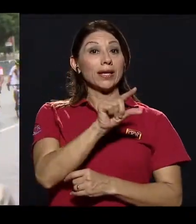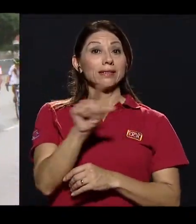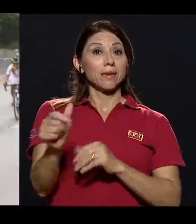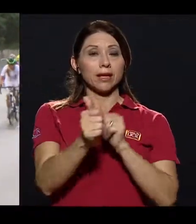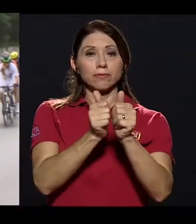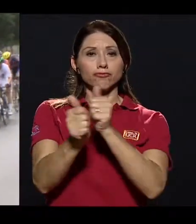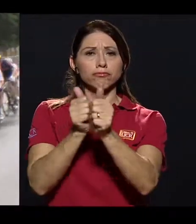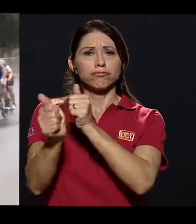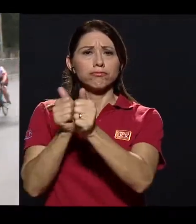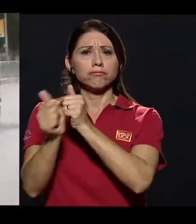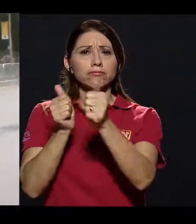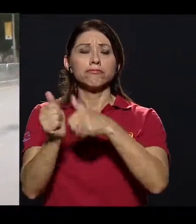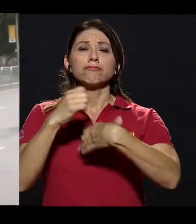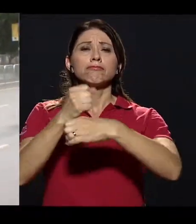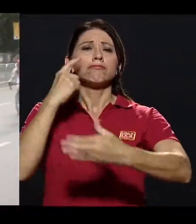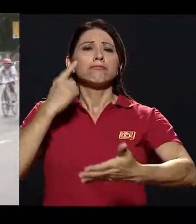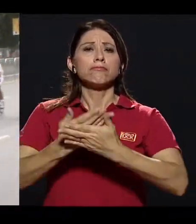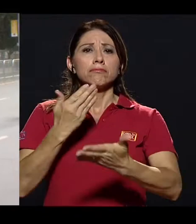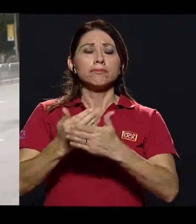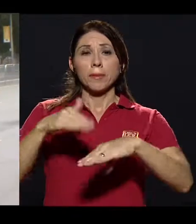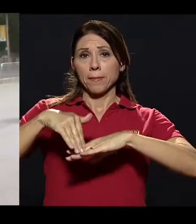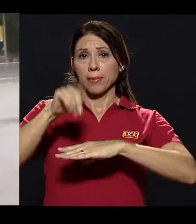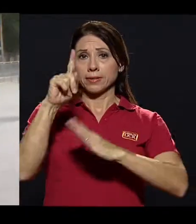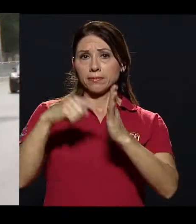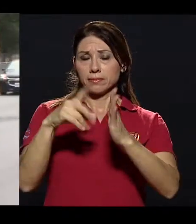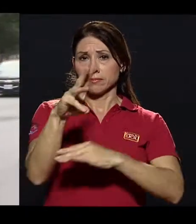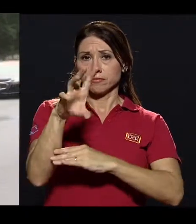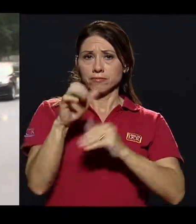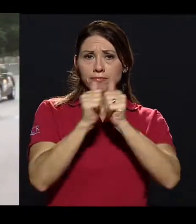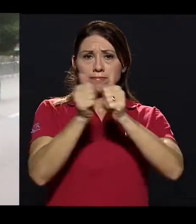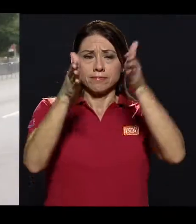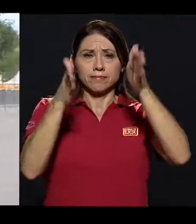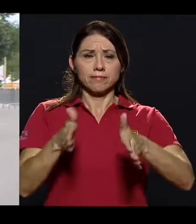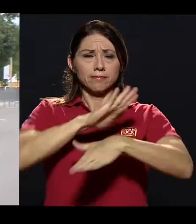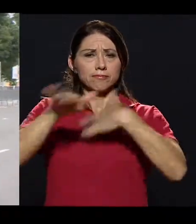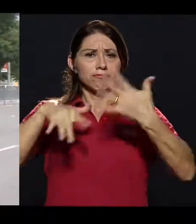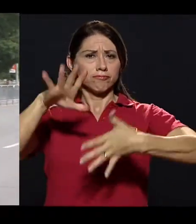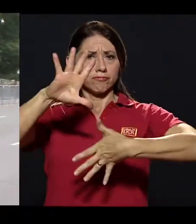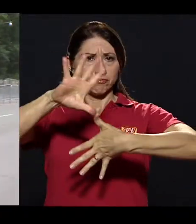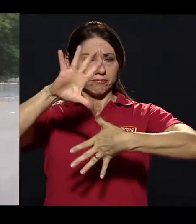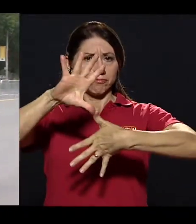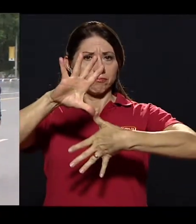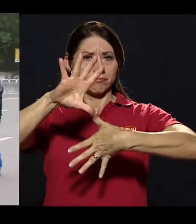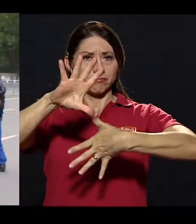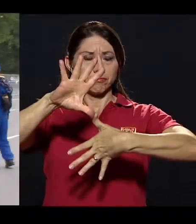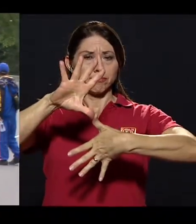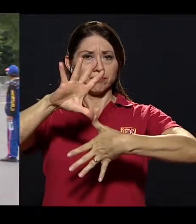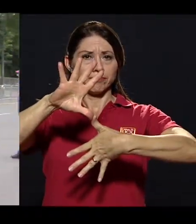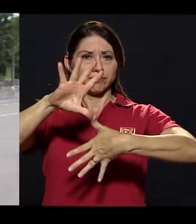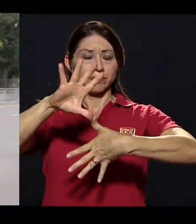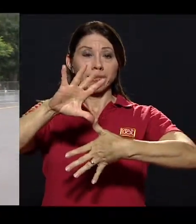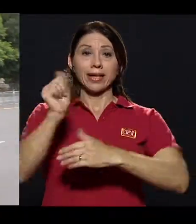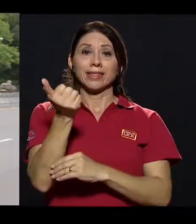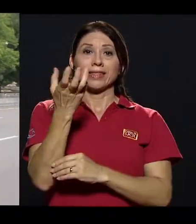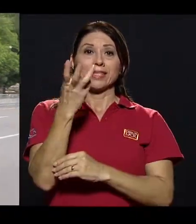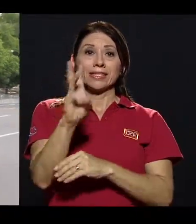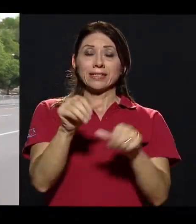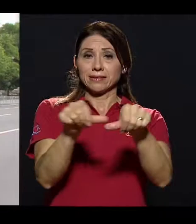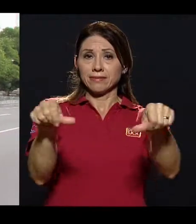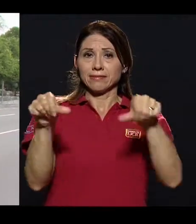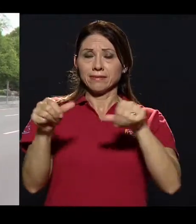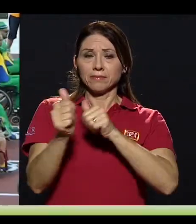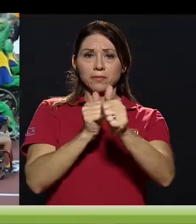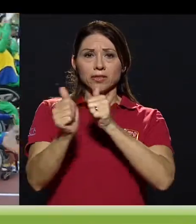Una semana de competiciones pusieron a prueba más de 1.600 atletas de todo el continente americano.